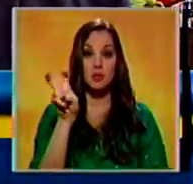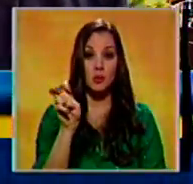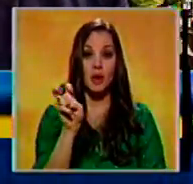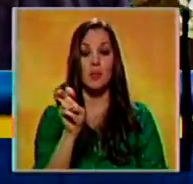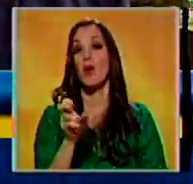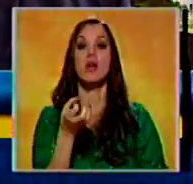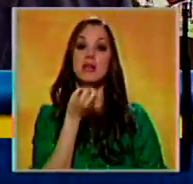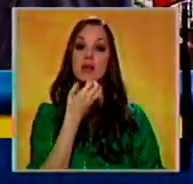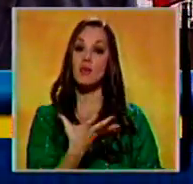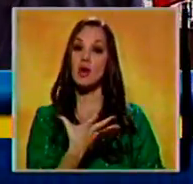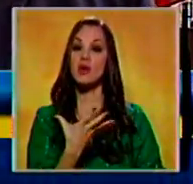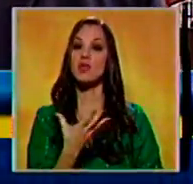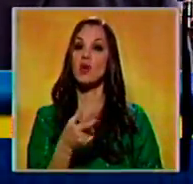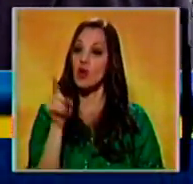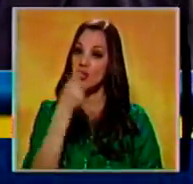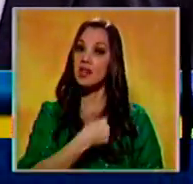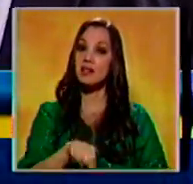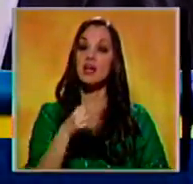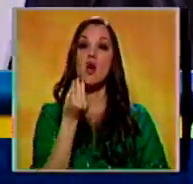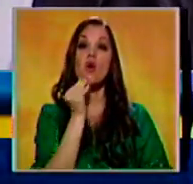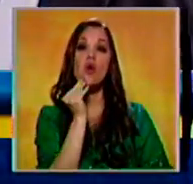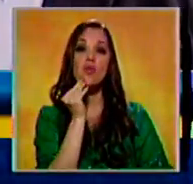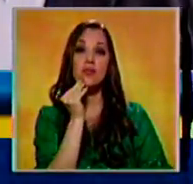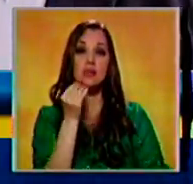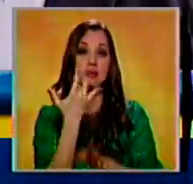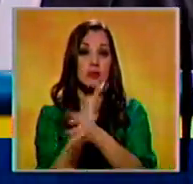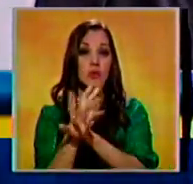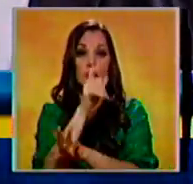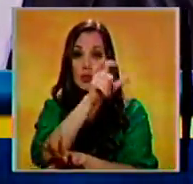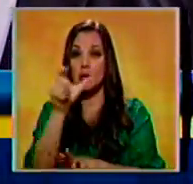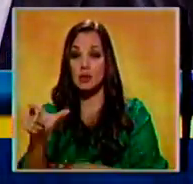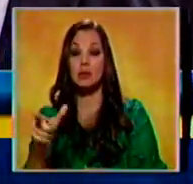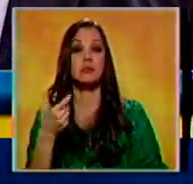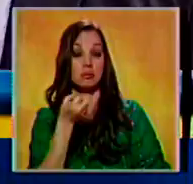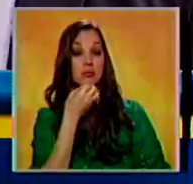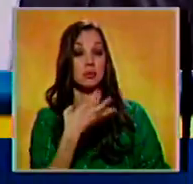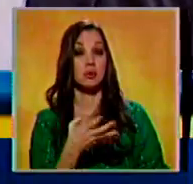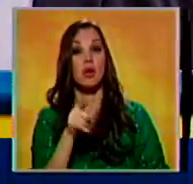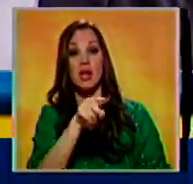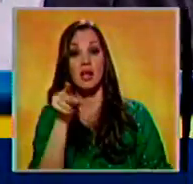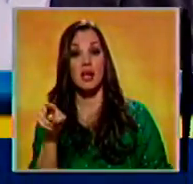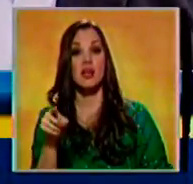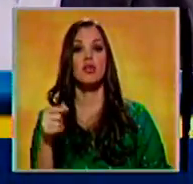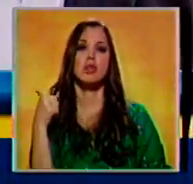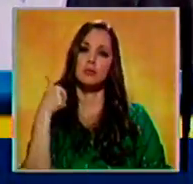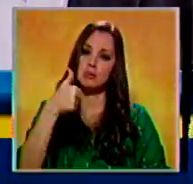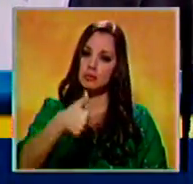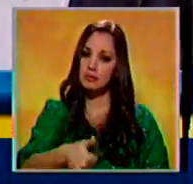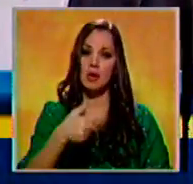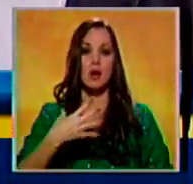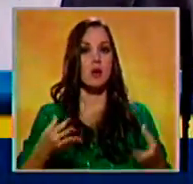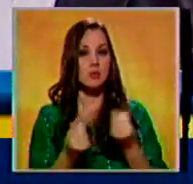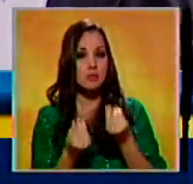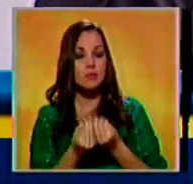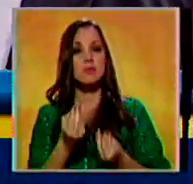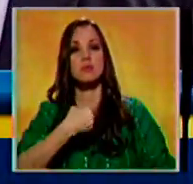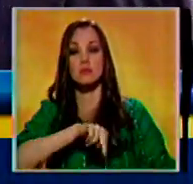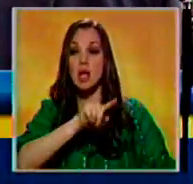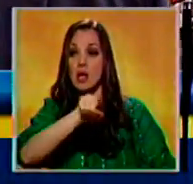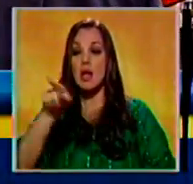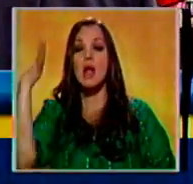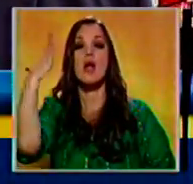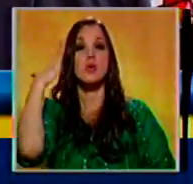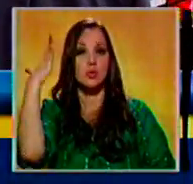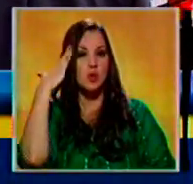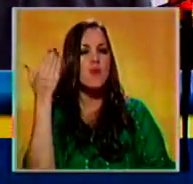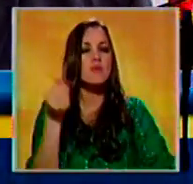jugadores jóvenes en el sentido del protagonismo, pero son jugadores que han tenido tiempo con nosotros, que saben la